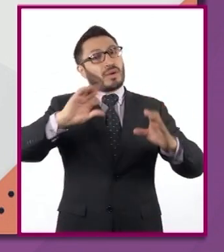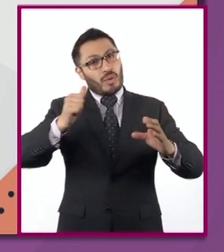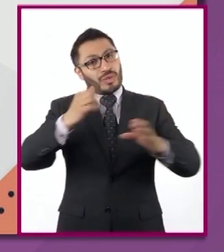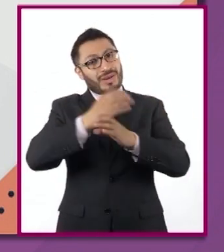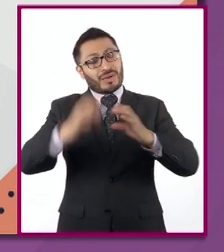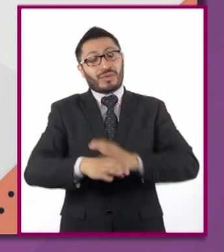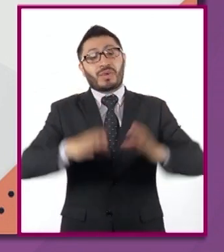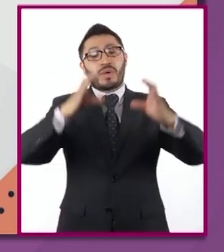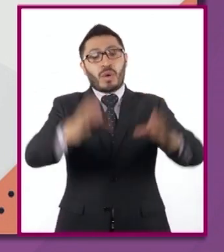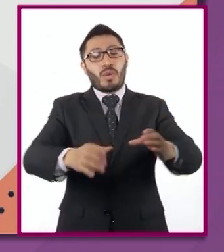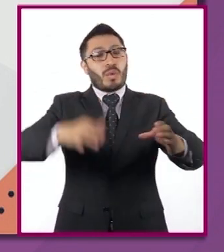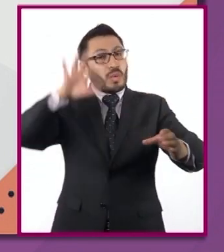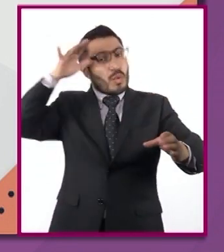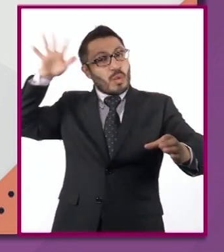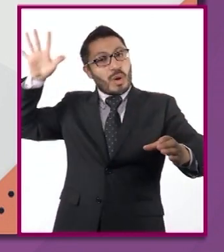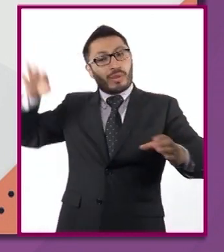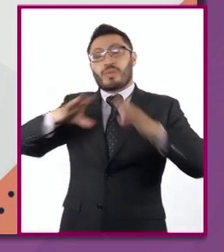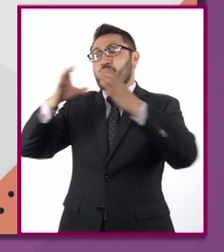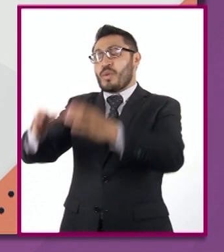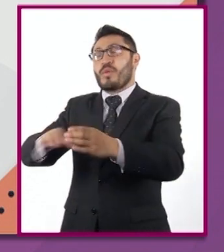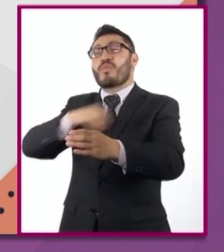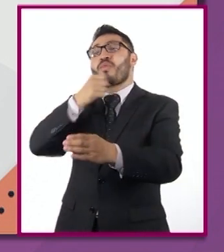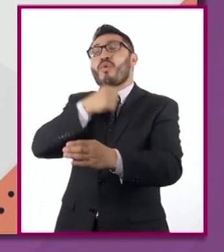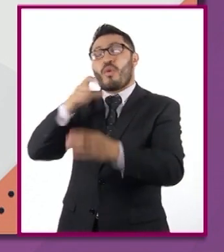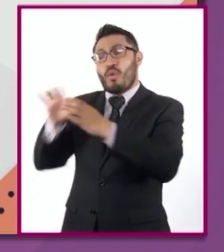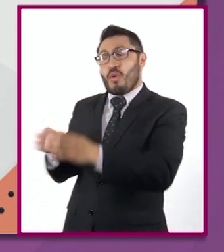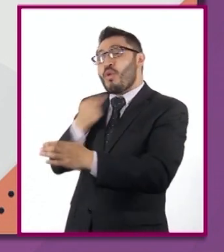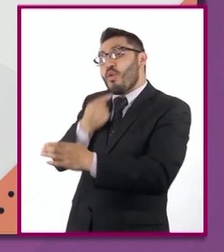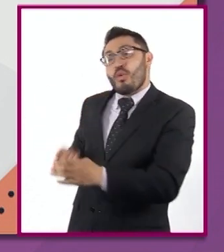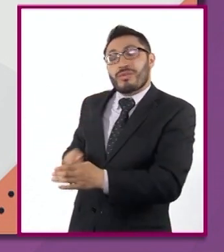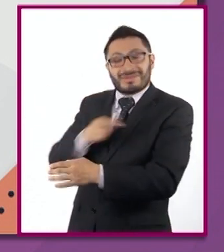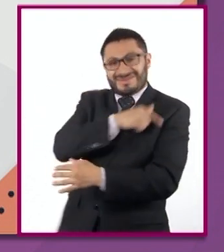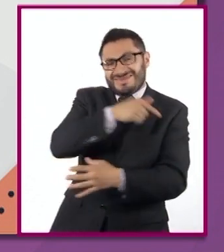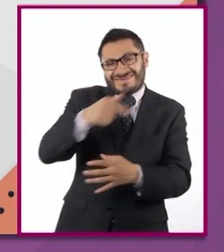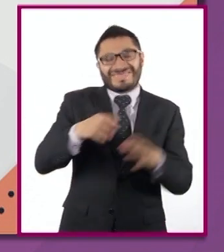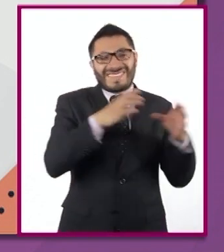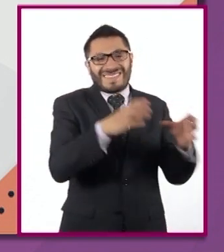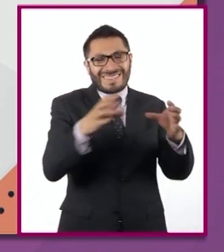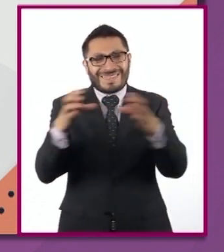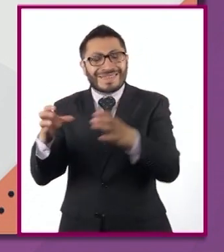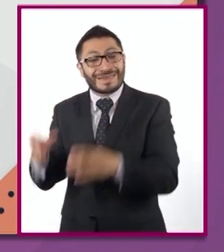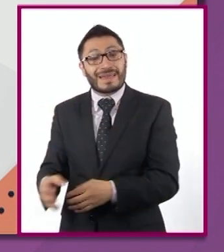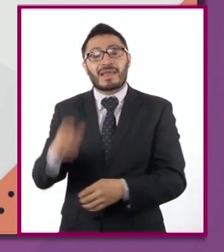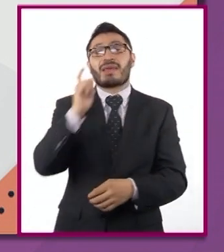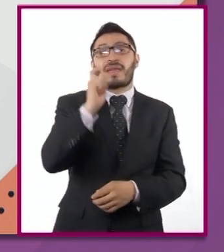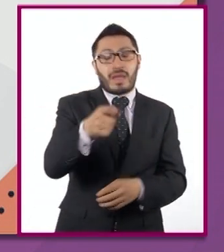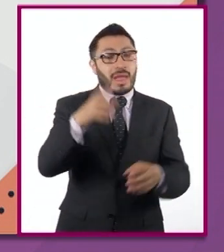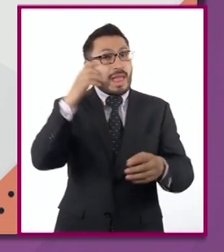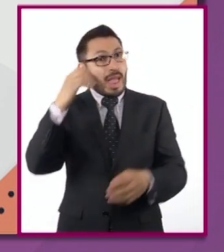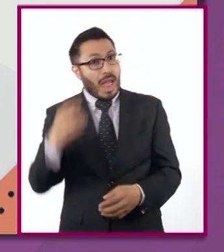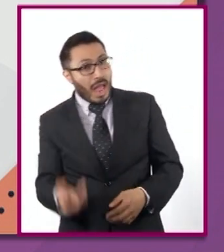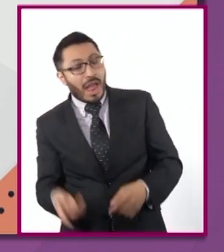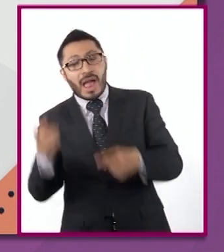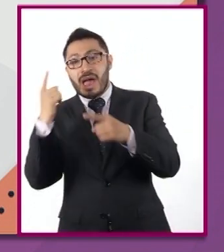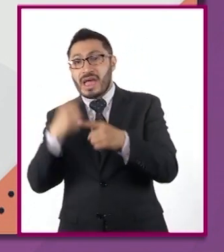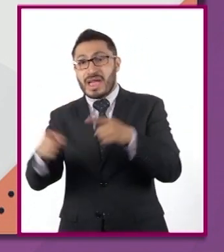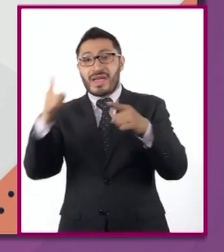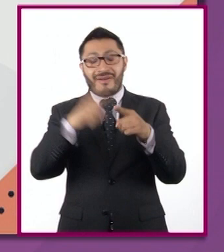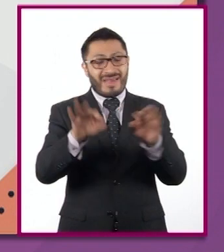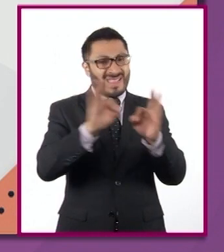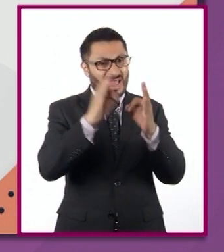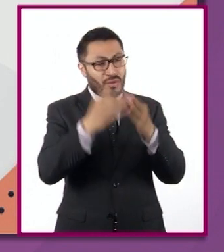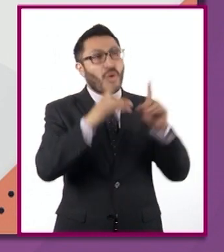a adultos mayores o niños, lo que significa que cada anuncio toma en cuenta la edad